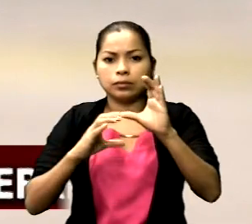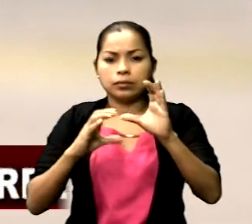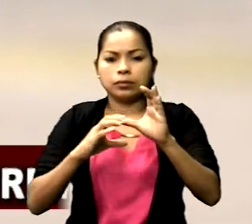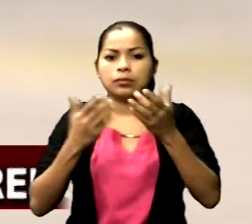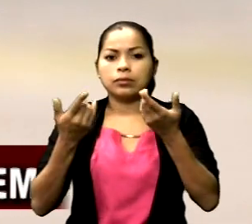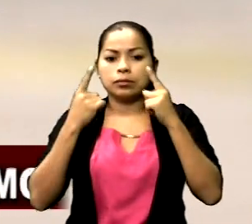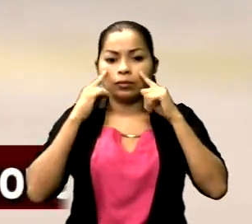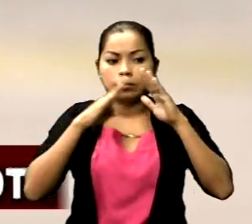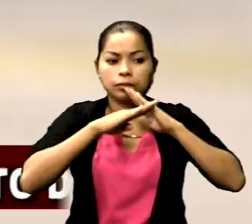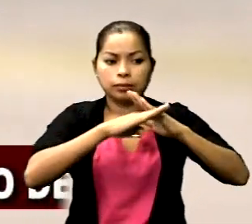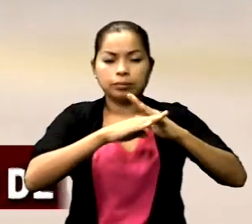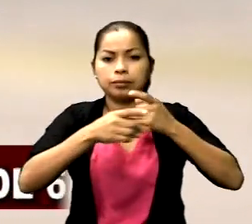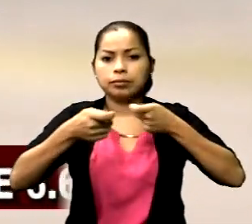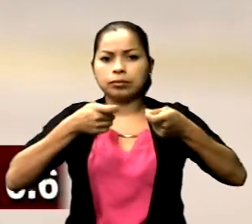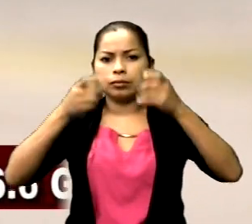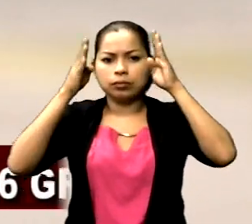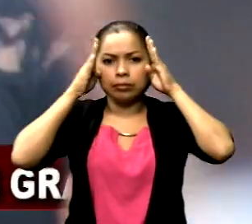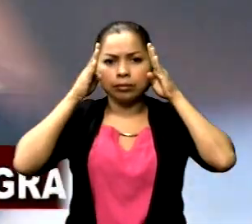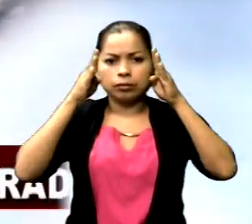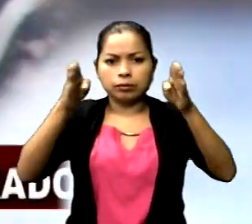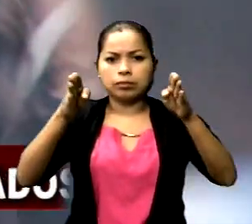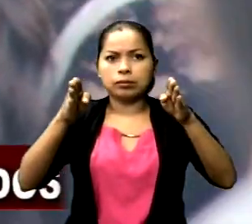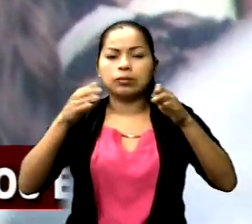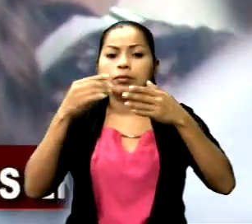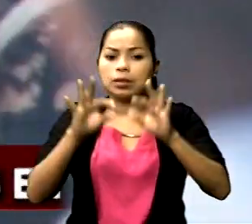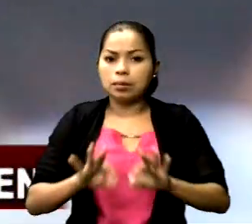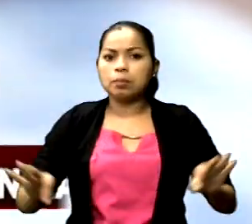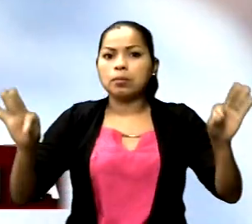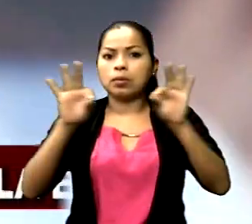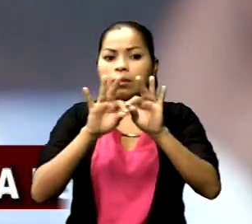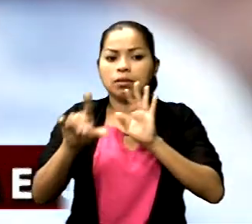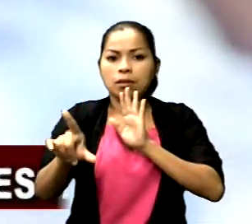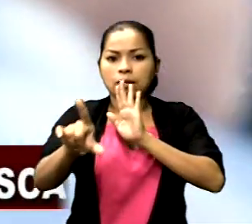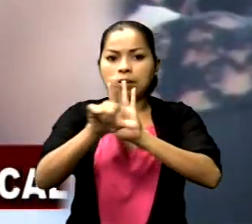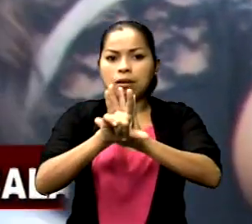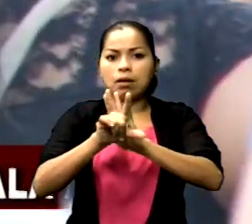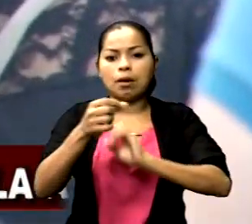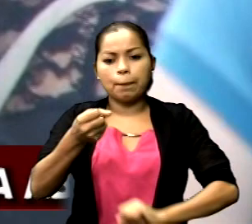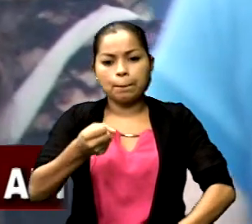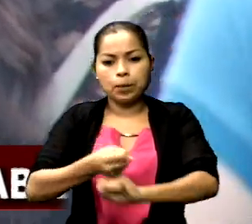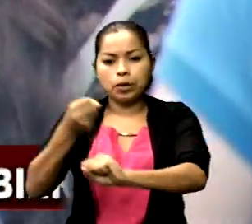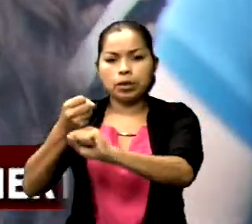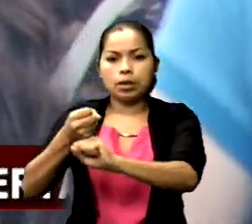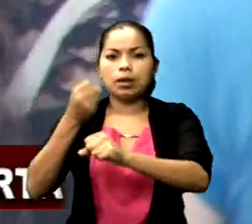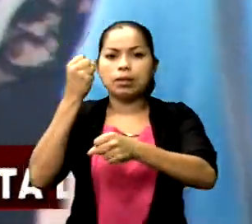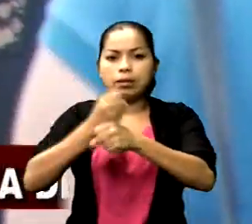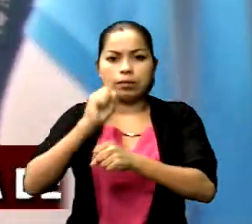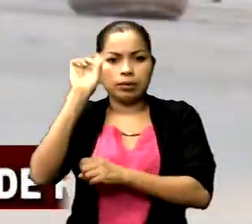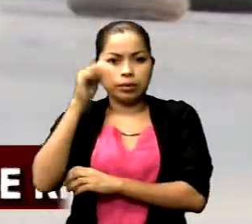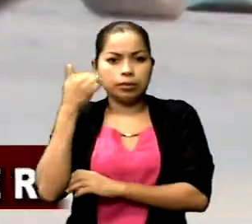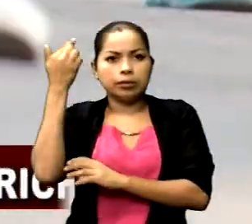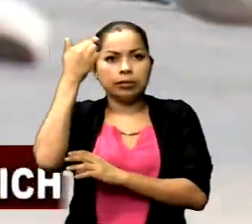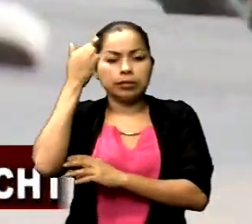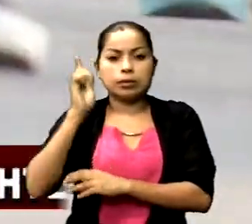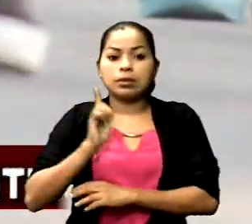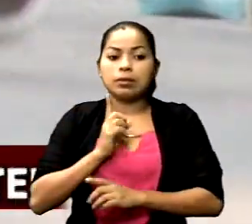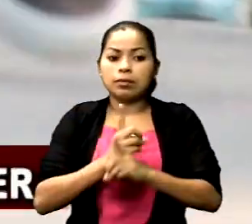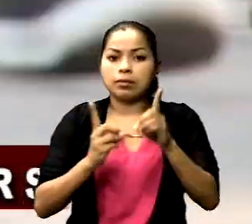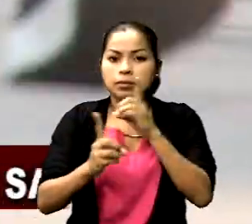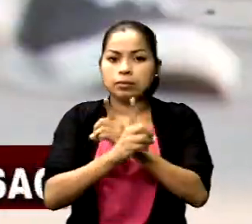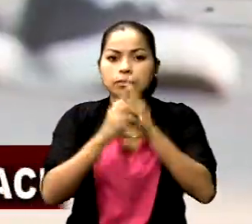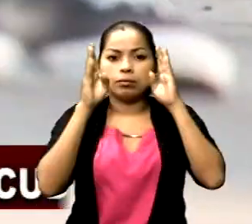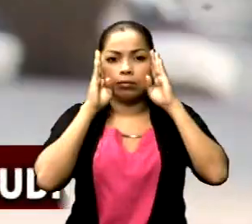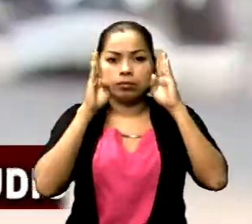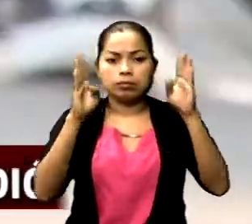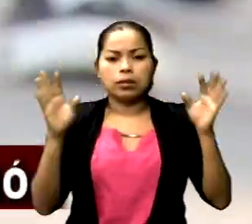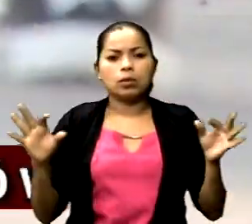para su prevención y atención, han sentado la base legal para fortalecer el trabajo gubernamental por garantizar la